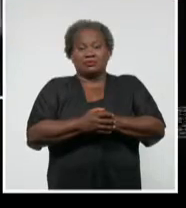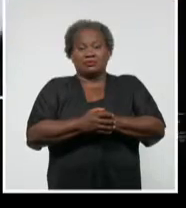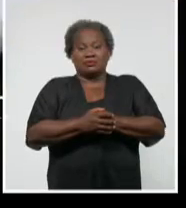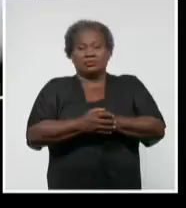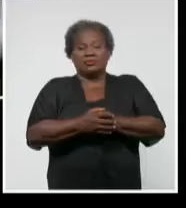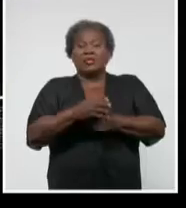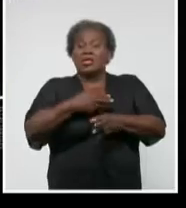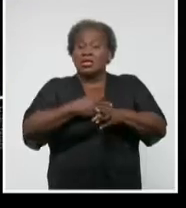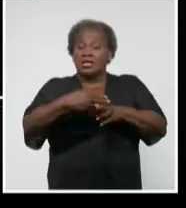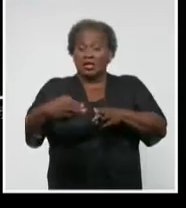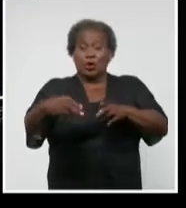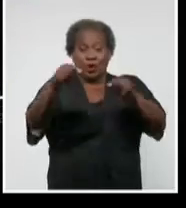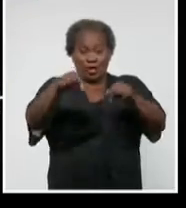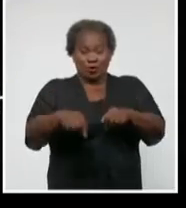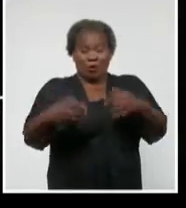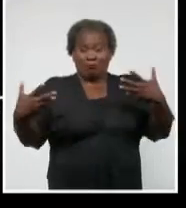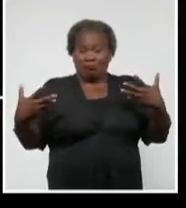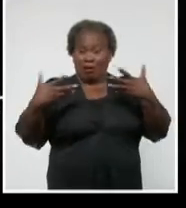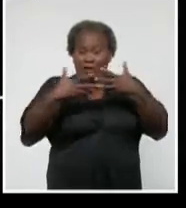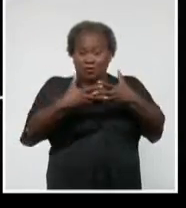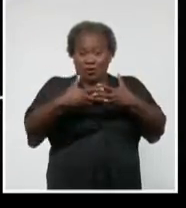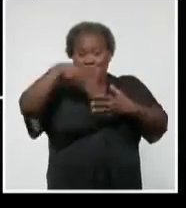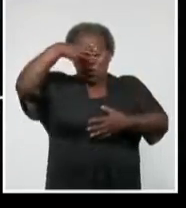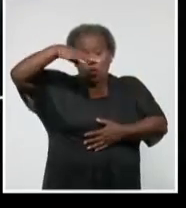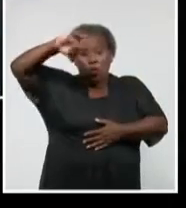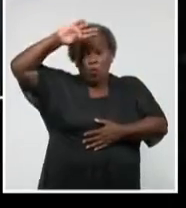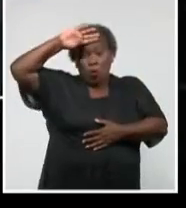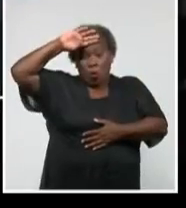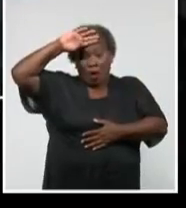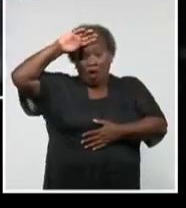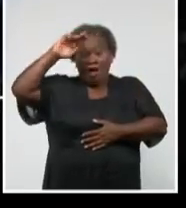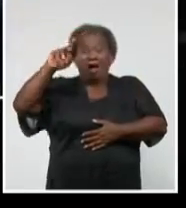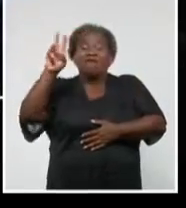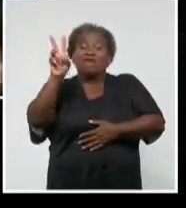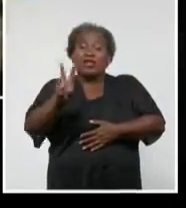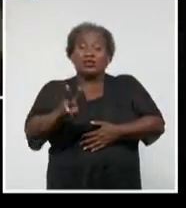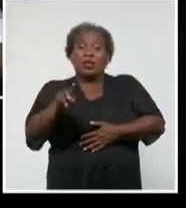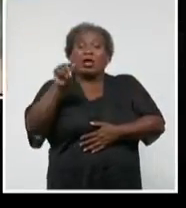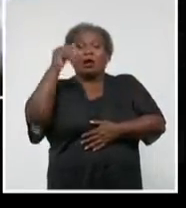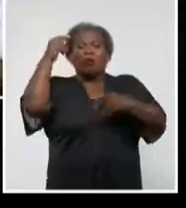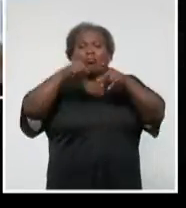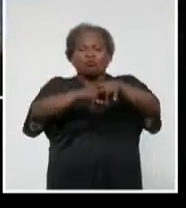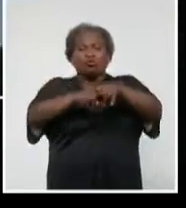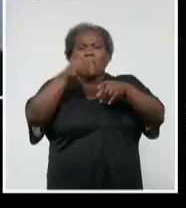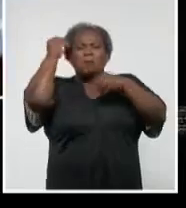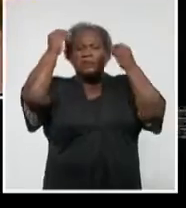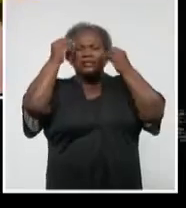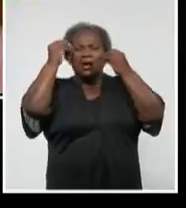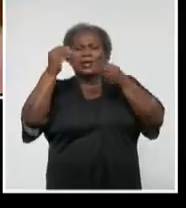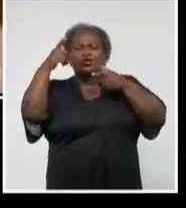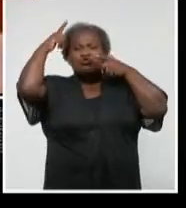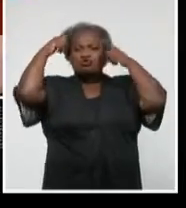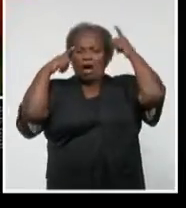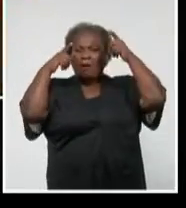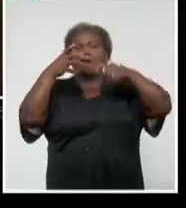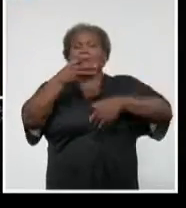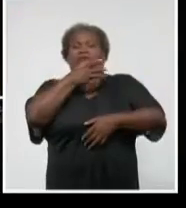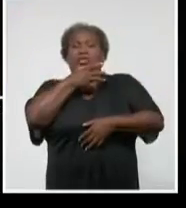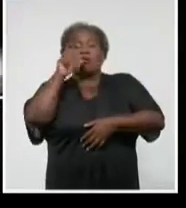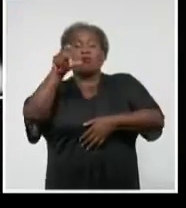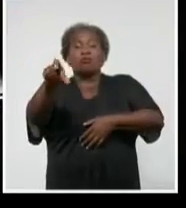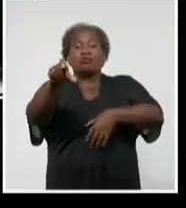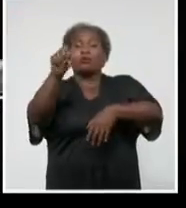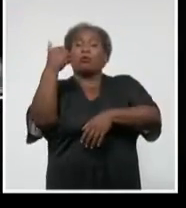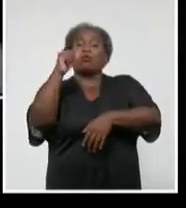La historia actual de las relaciones Cuba-Venezuela está unida al pensamiento de Fidel Castro y Hugo Chávez. En las últimas décadas,